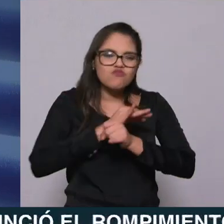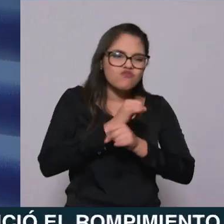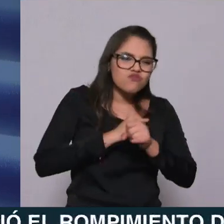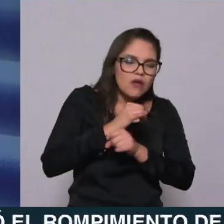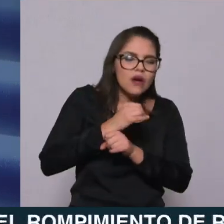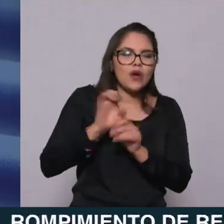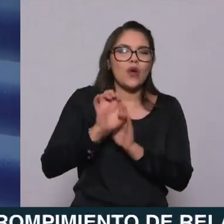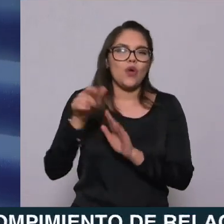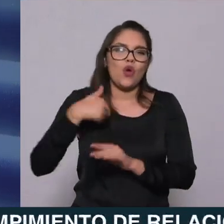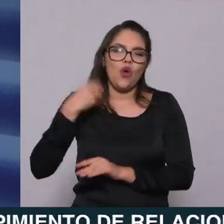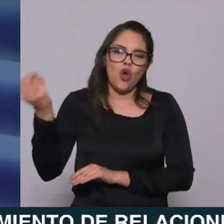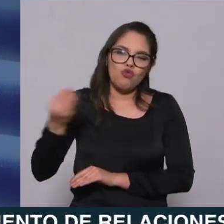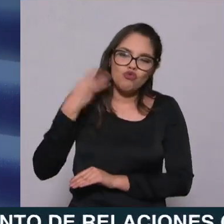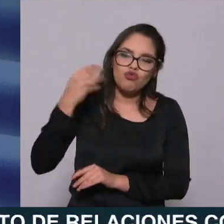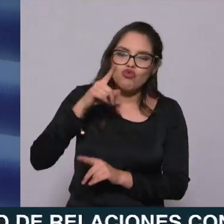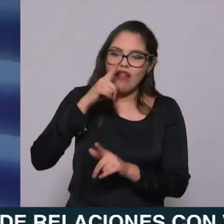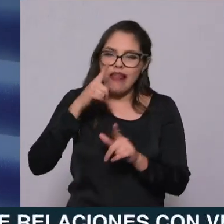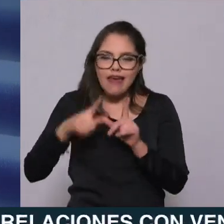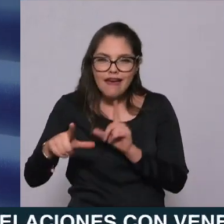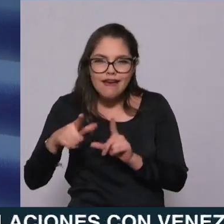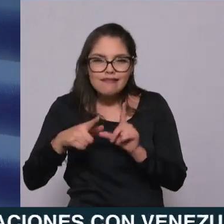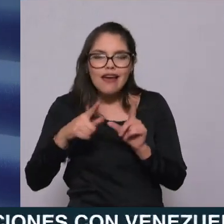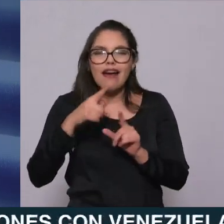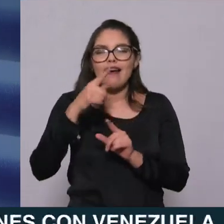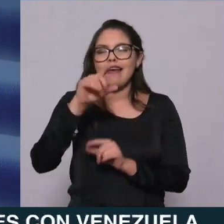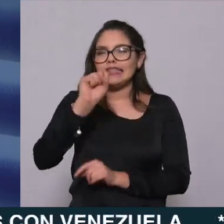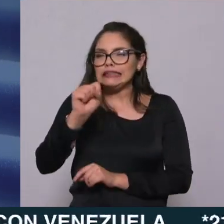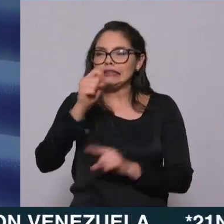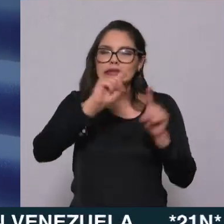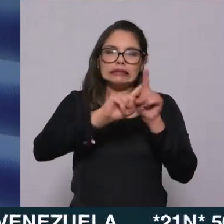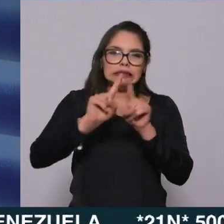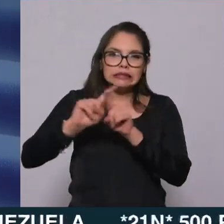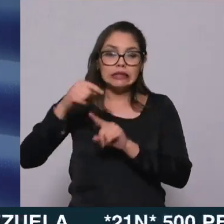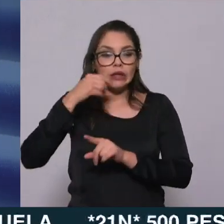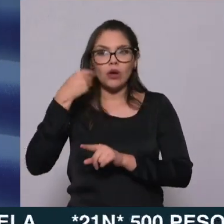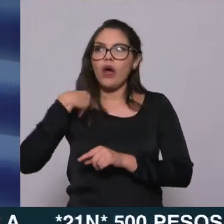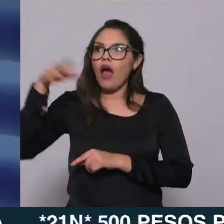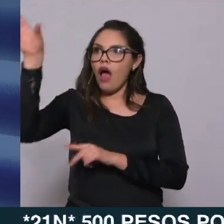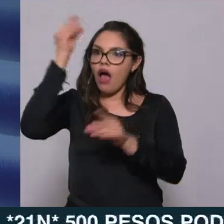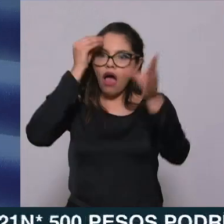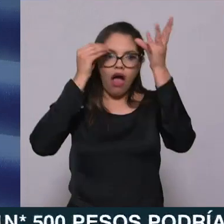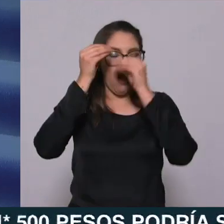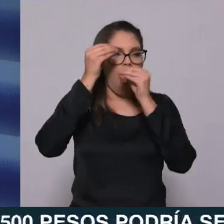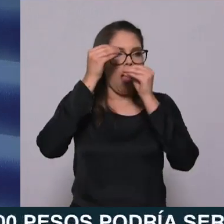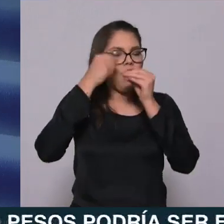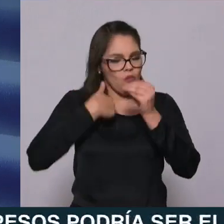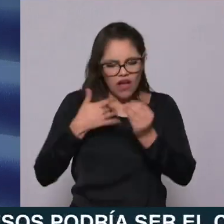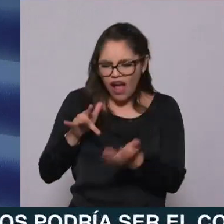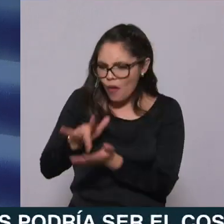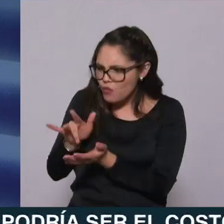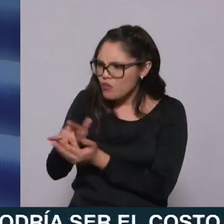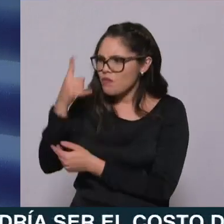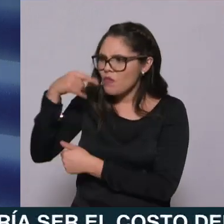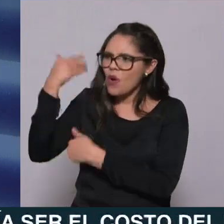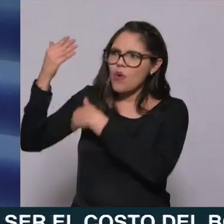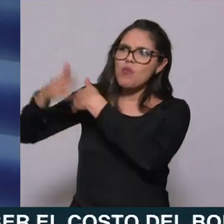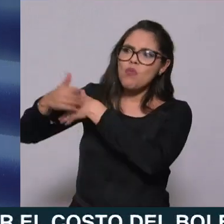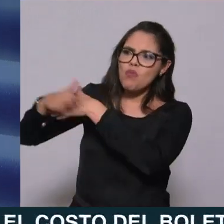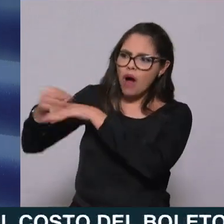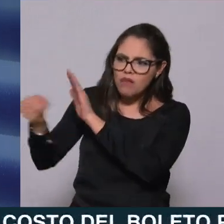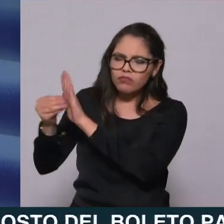letras, de la investigación, de la curiosidad, pues es lo que puede aportar para poner en la agenda pública, y pues bueno, que de